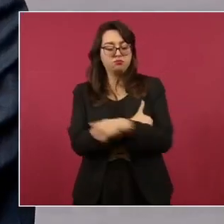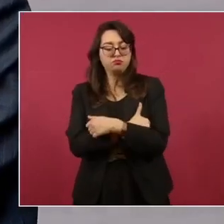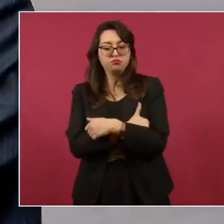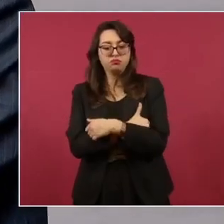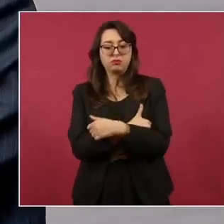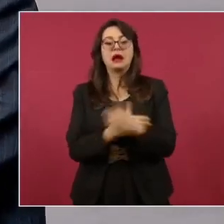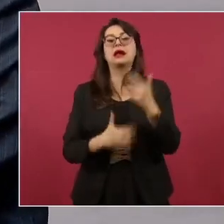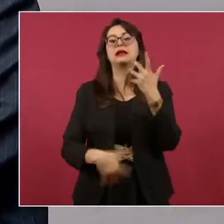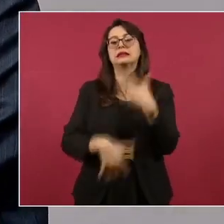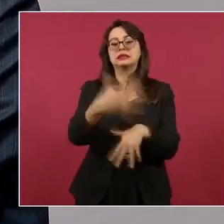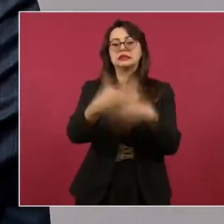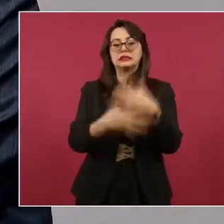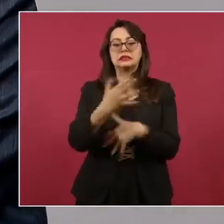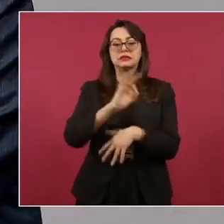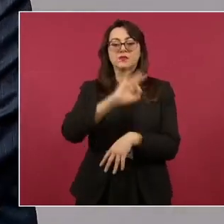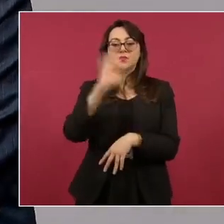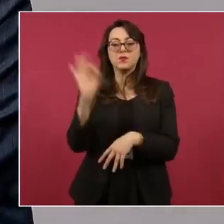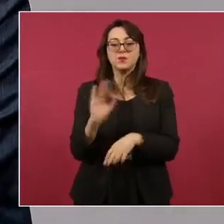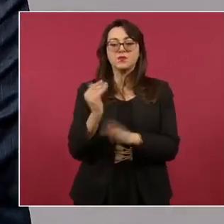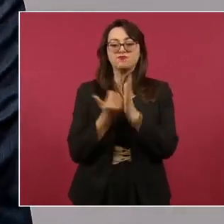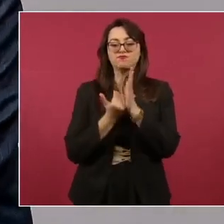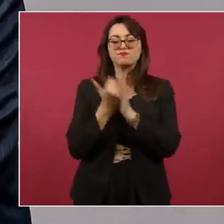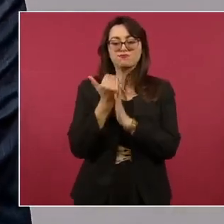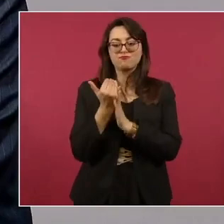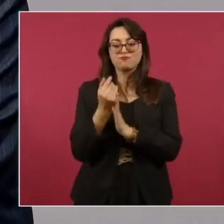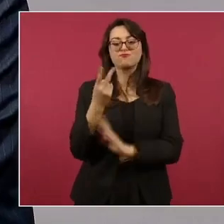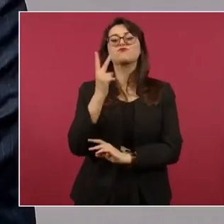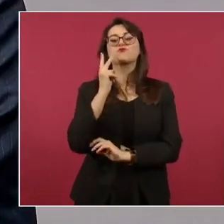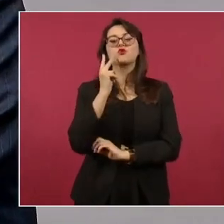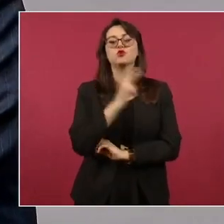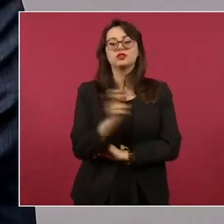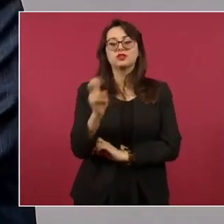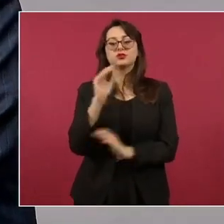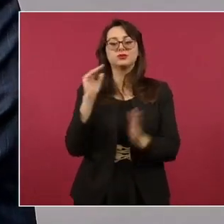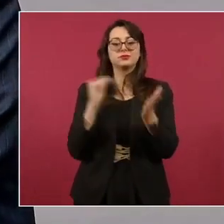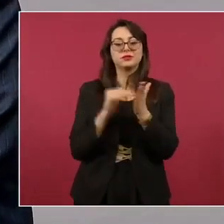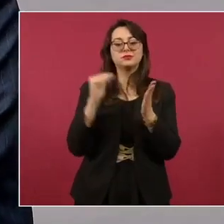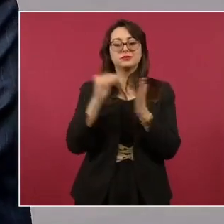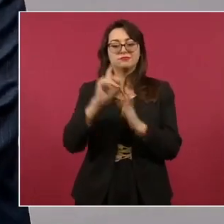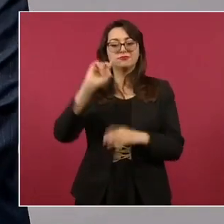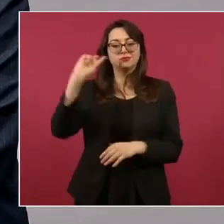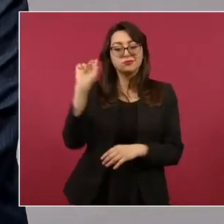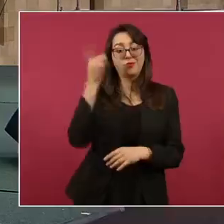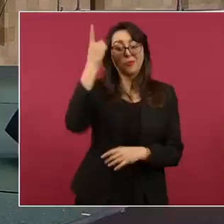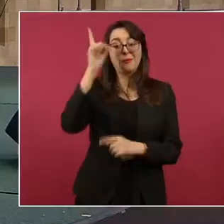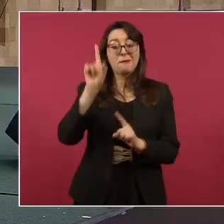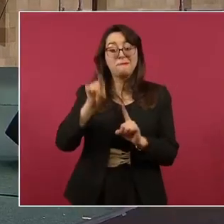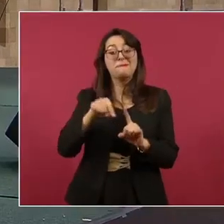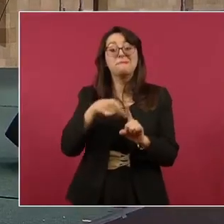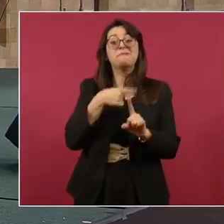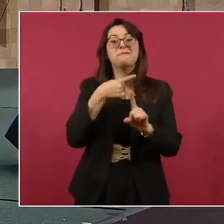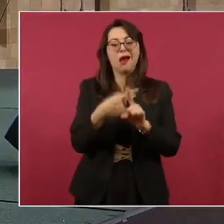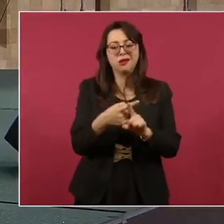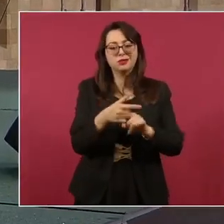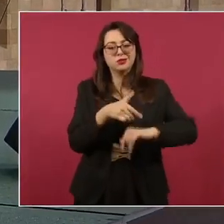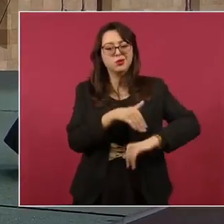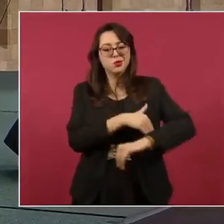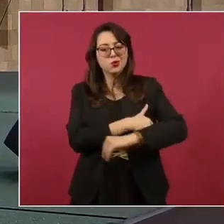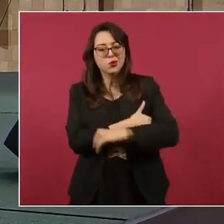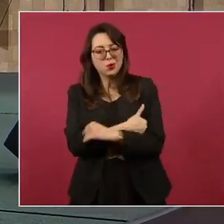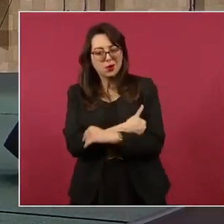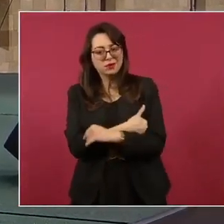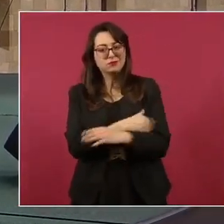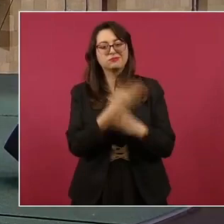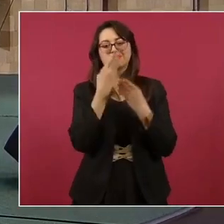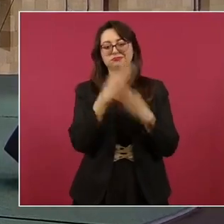15%, 200,000 millones de dólares de reservas del Banco de